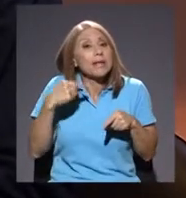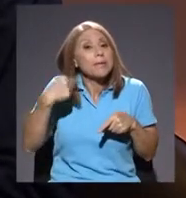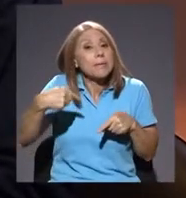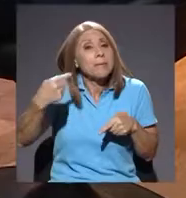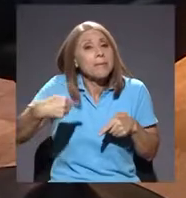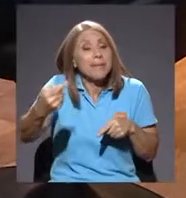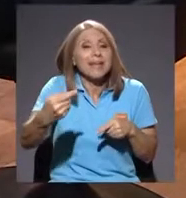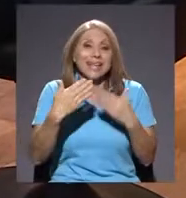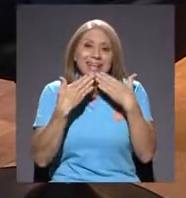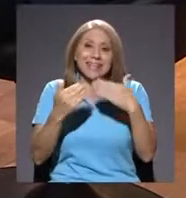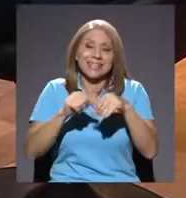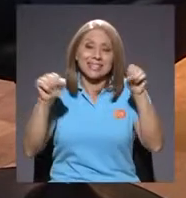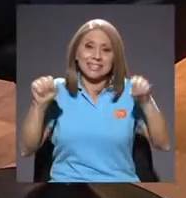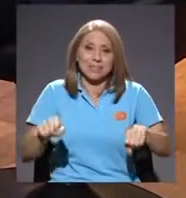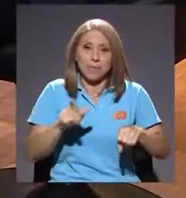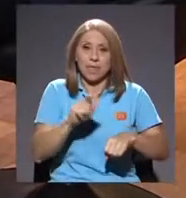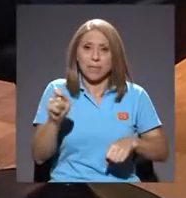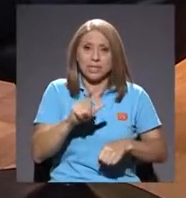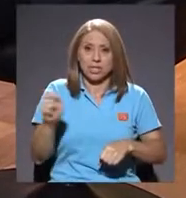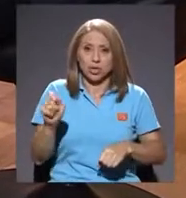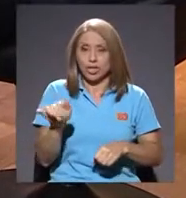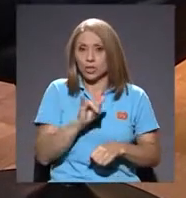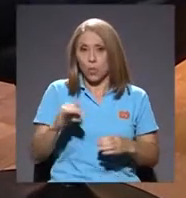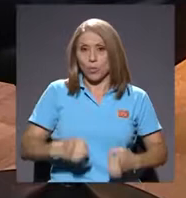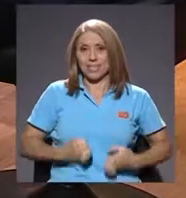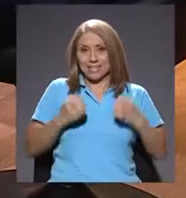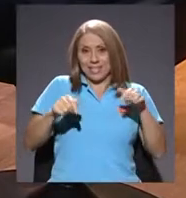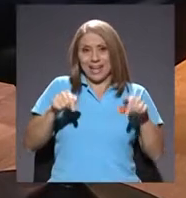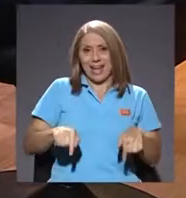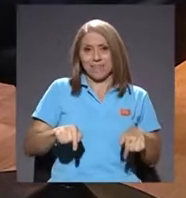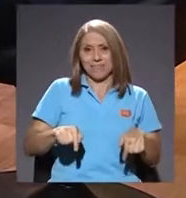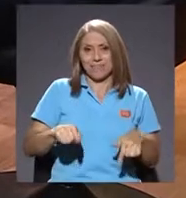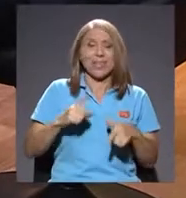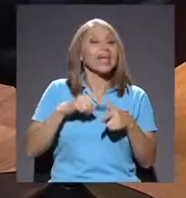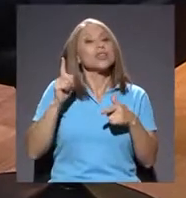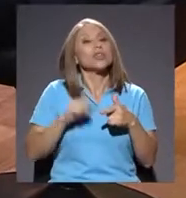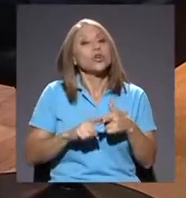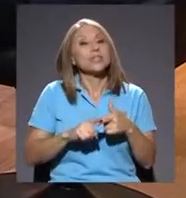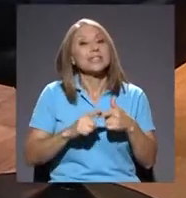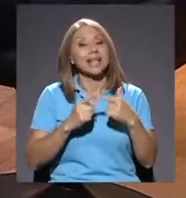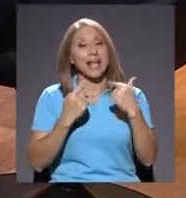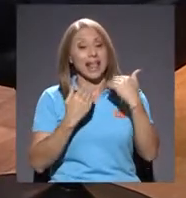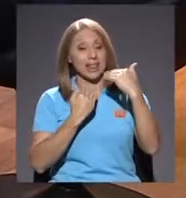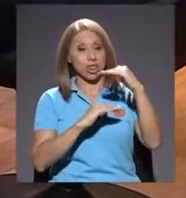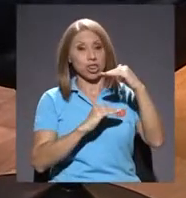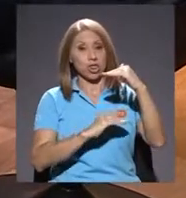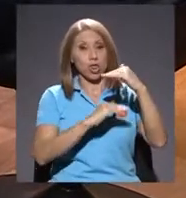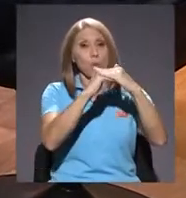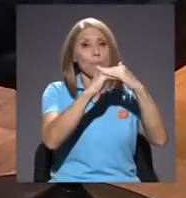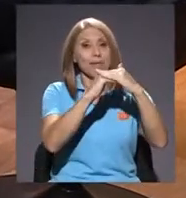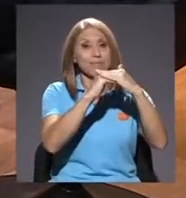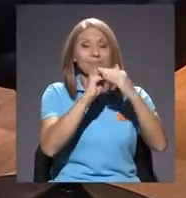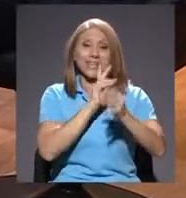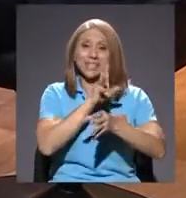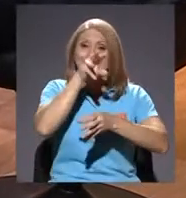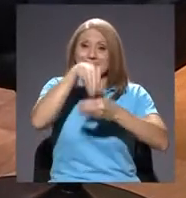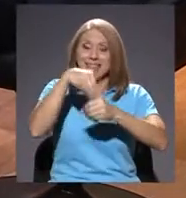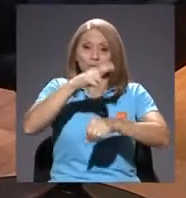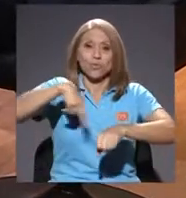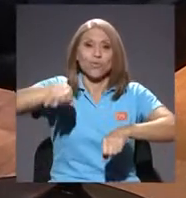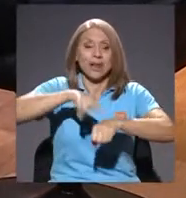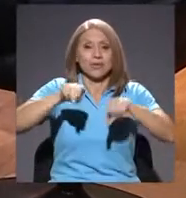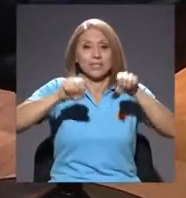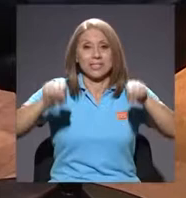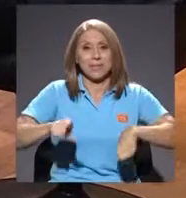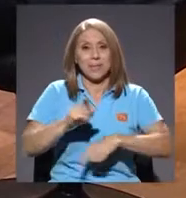nuestros países y entonces el tope es intrínseco al sistema de pensiones y al igual la base es de pensión mínima